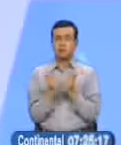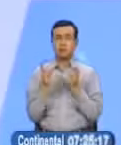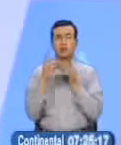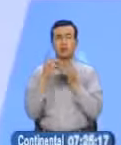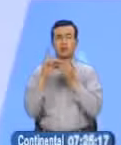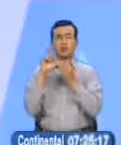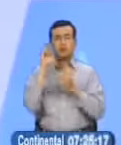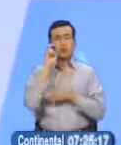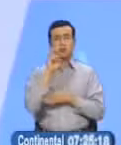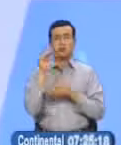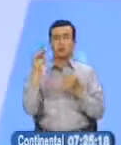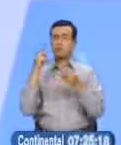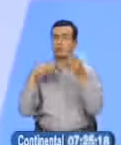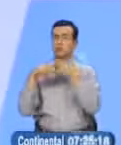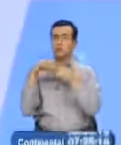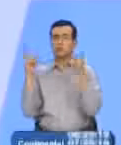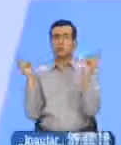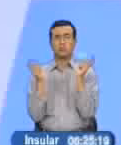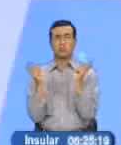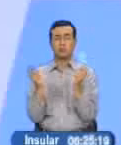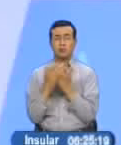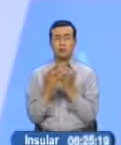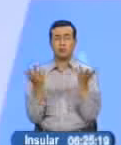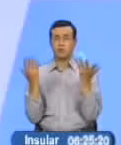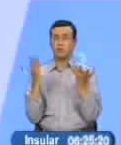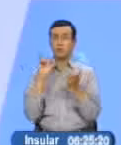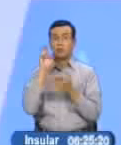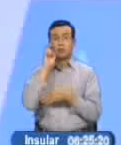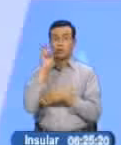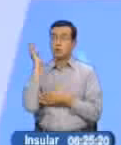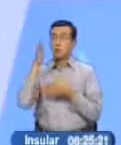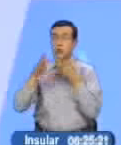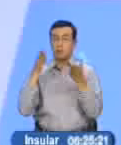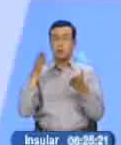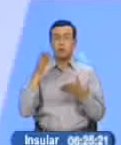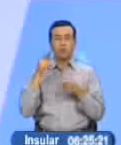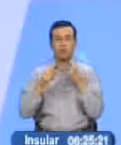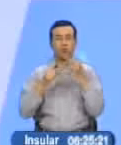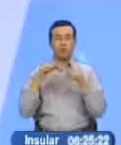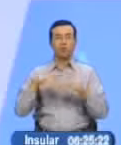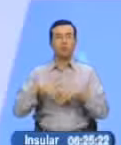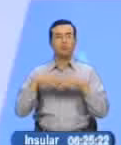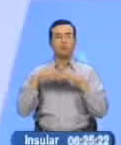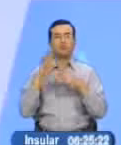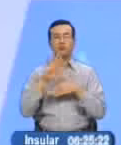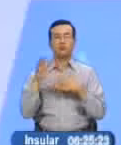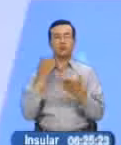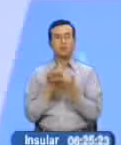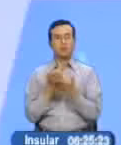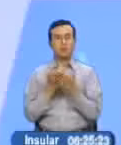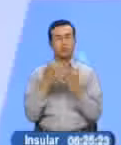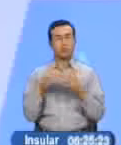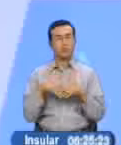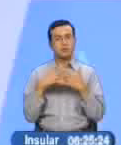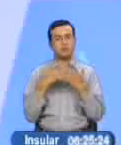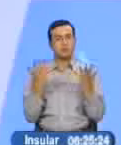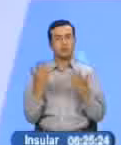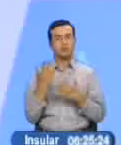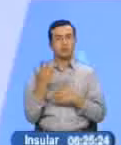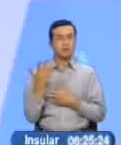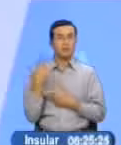guías de turismo, muchos negocios pequeños que cuando llegan los turistas van reactivándose su economía. No